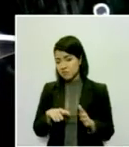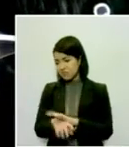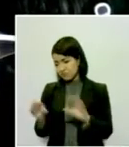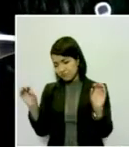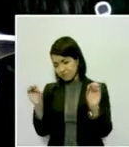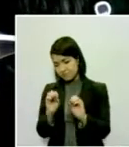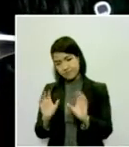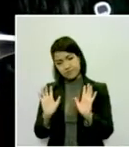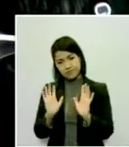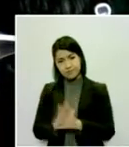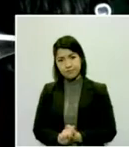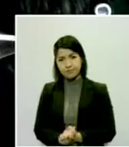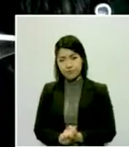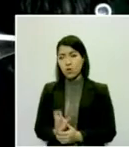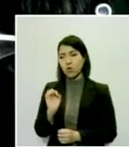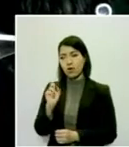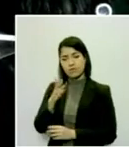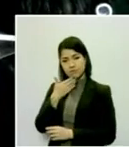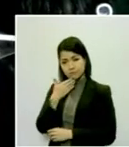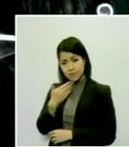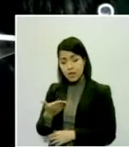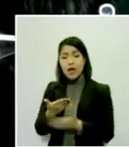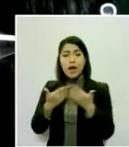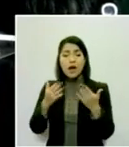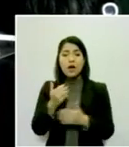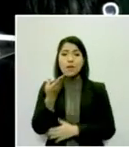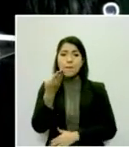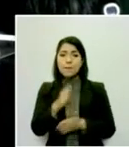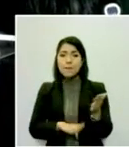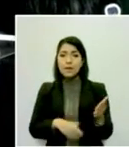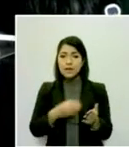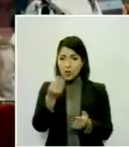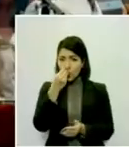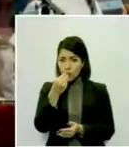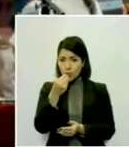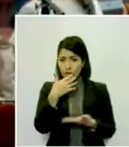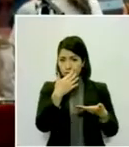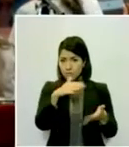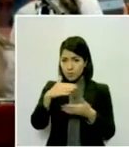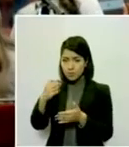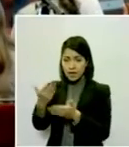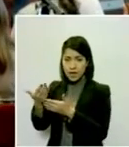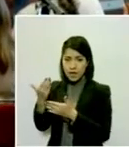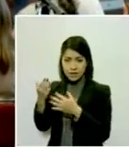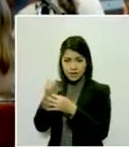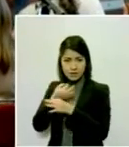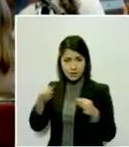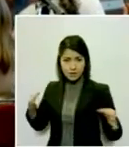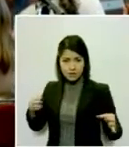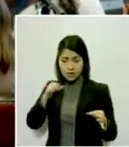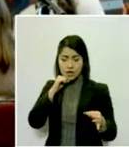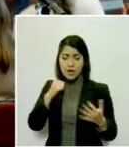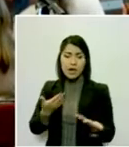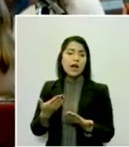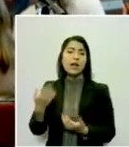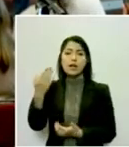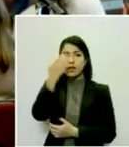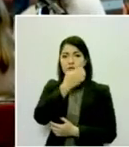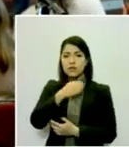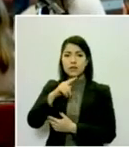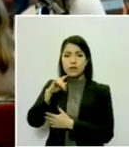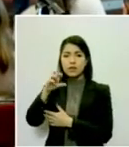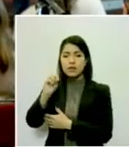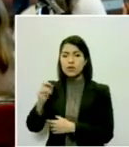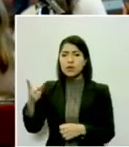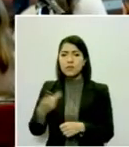corrupción. Okay. Bueno. Sobre las becas alimentarias que usted nos comentó la rueda de prensa pasada, sí, a la normal del tiripetío que se incrementó,